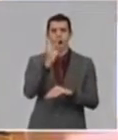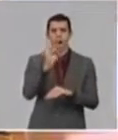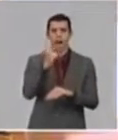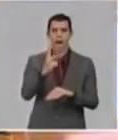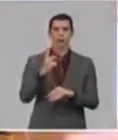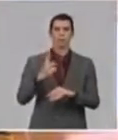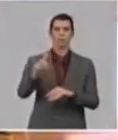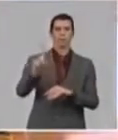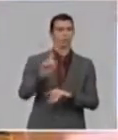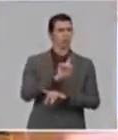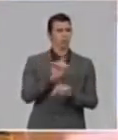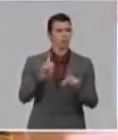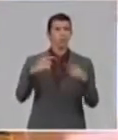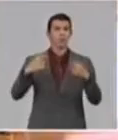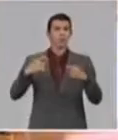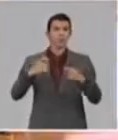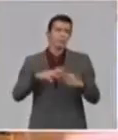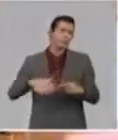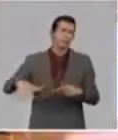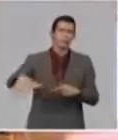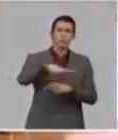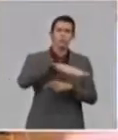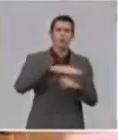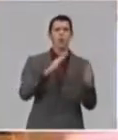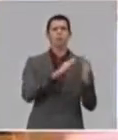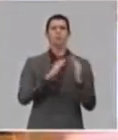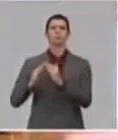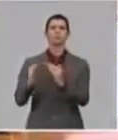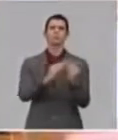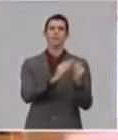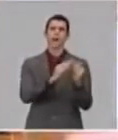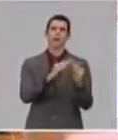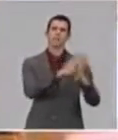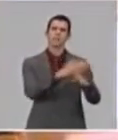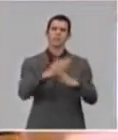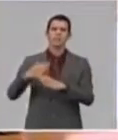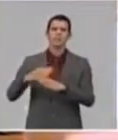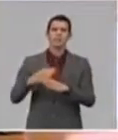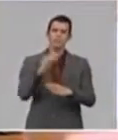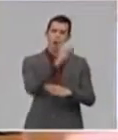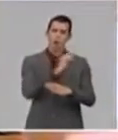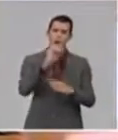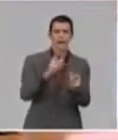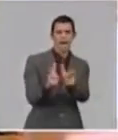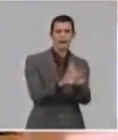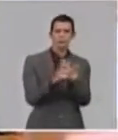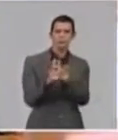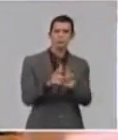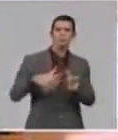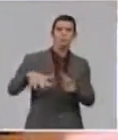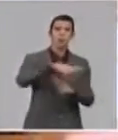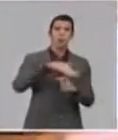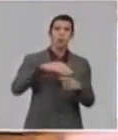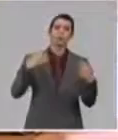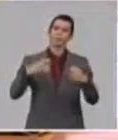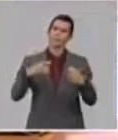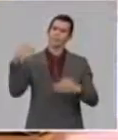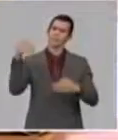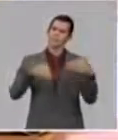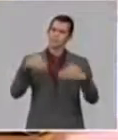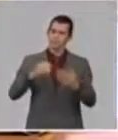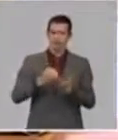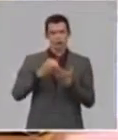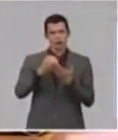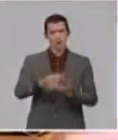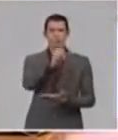comunidad y las entidades que son responsabilizadas de prestar esos servicios, que tienen que organizarlos. Y todo ello en estos momentos, de acuerdo a la estructura que tiene el